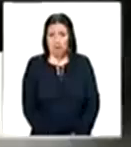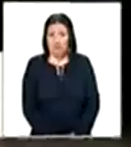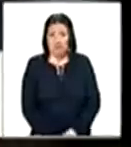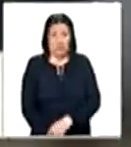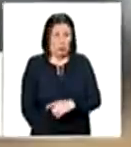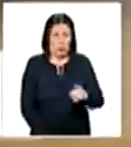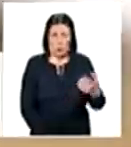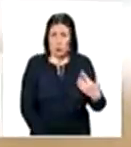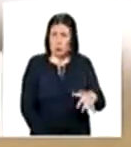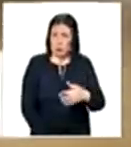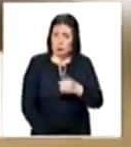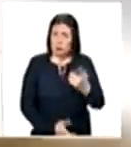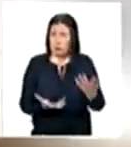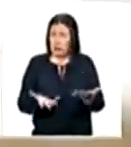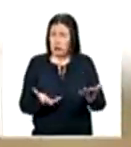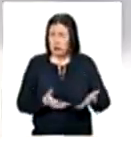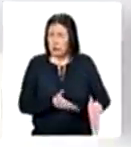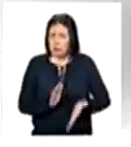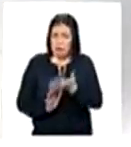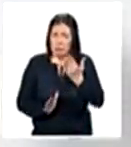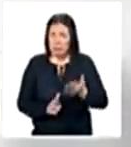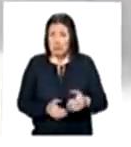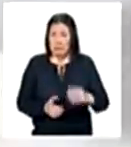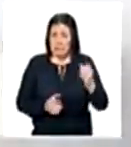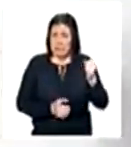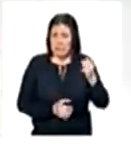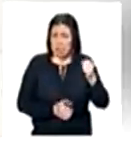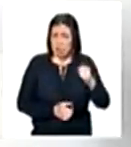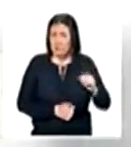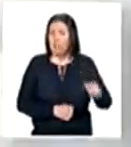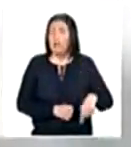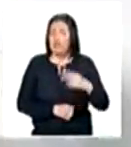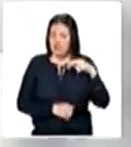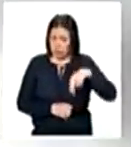La carga tenía como destino el norte del país.